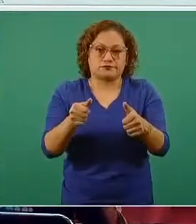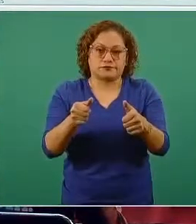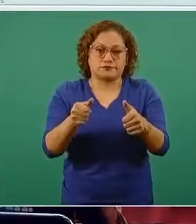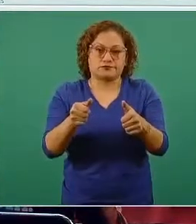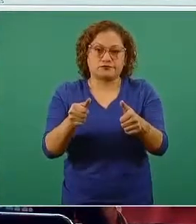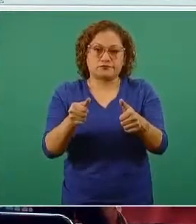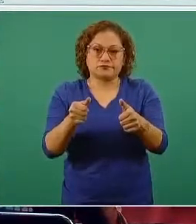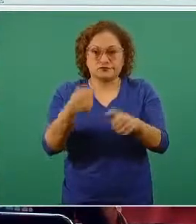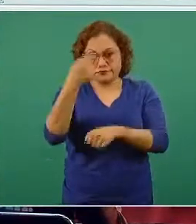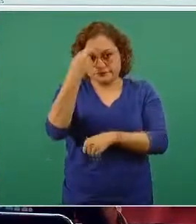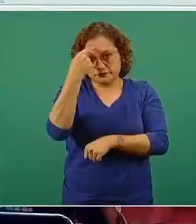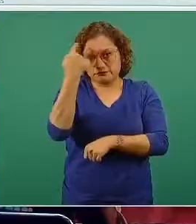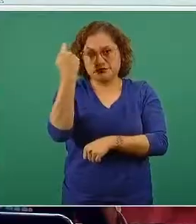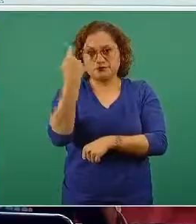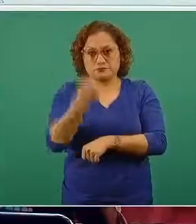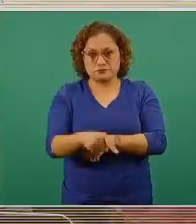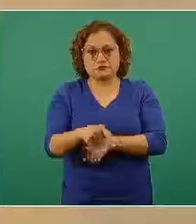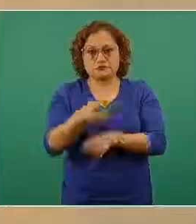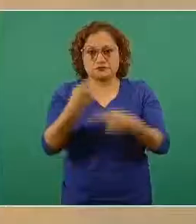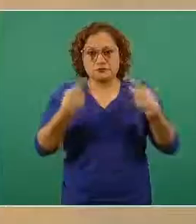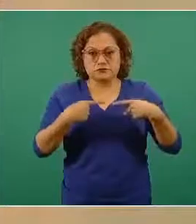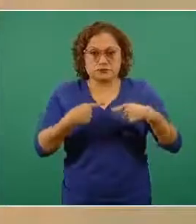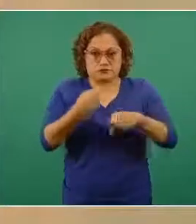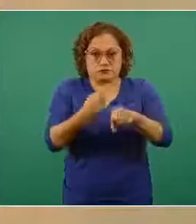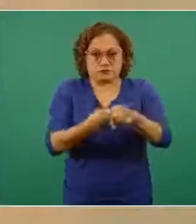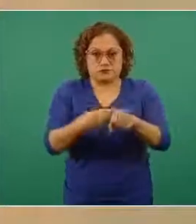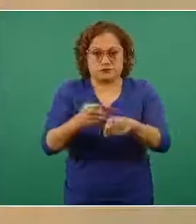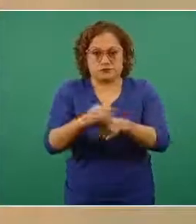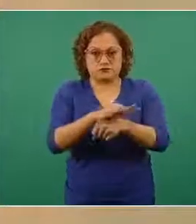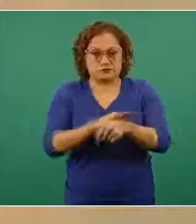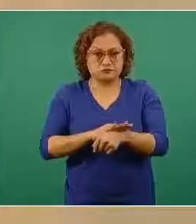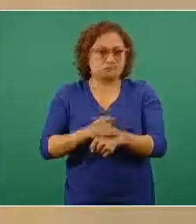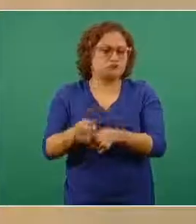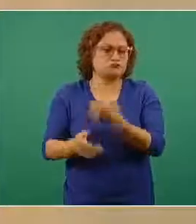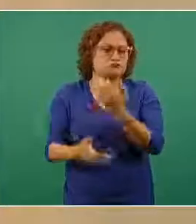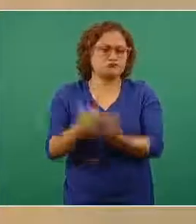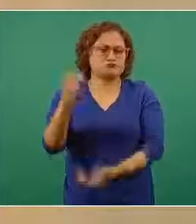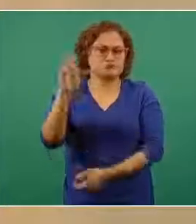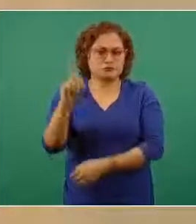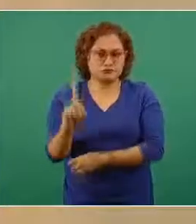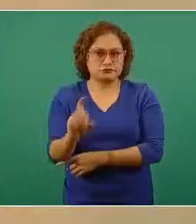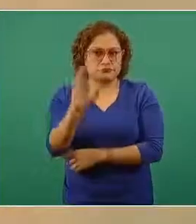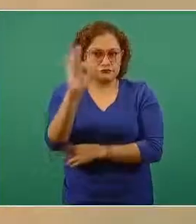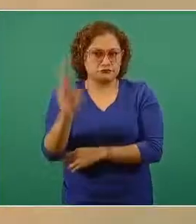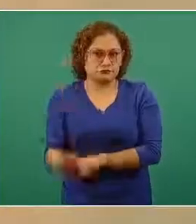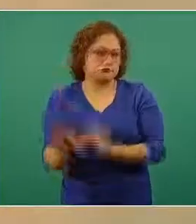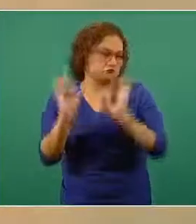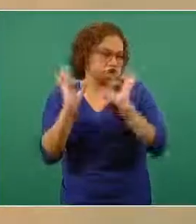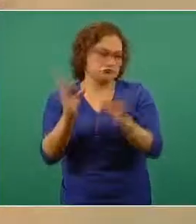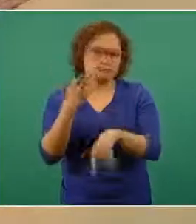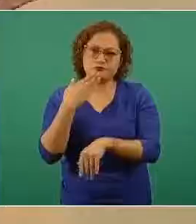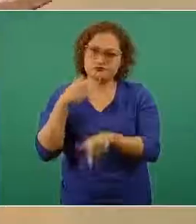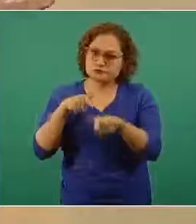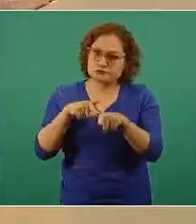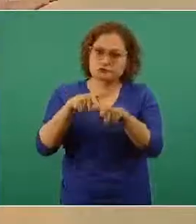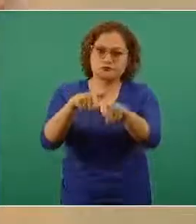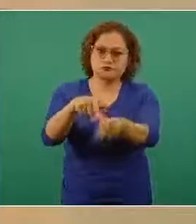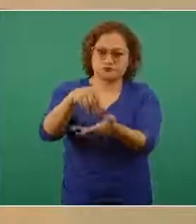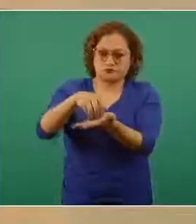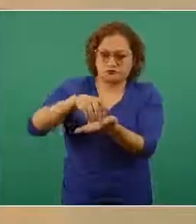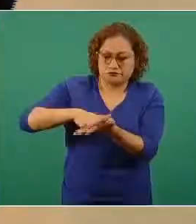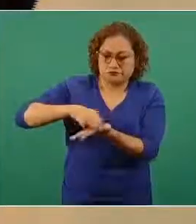concentrados en este menor del 30% y deben de seguir, muy importante, de acuerdo a los registros que se tienen, cómo